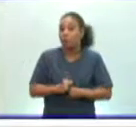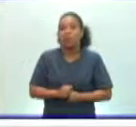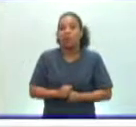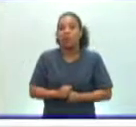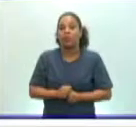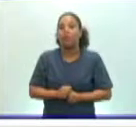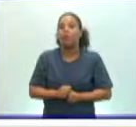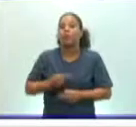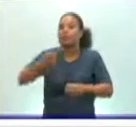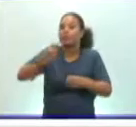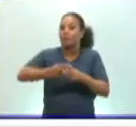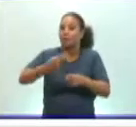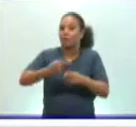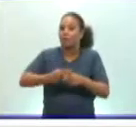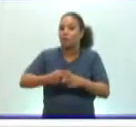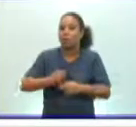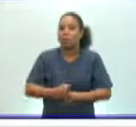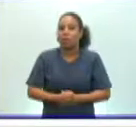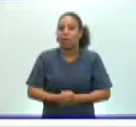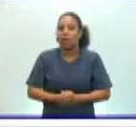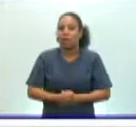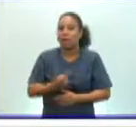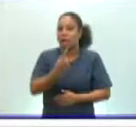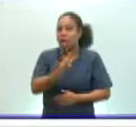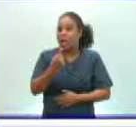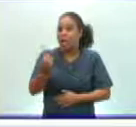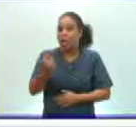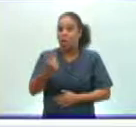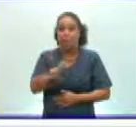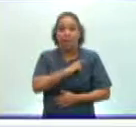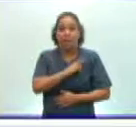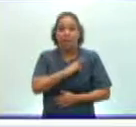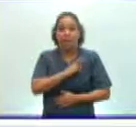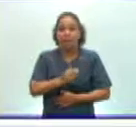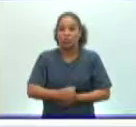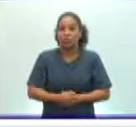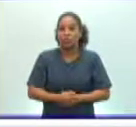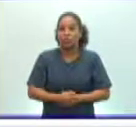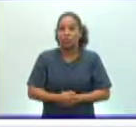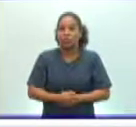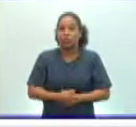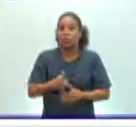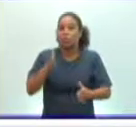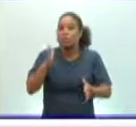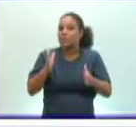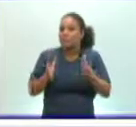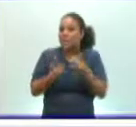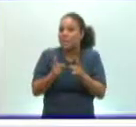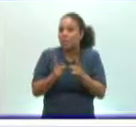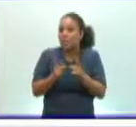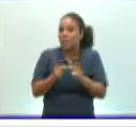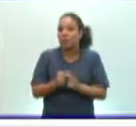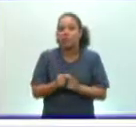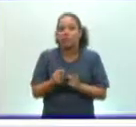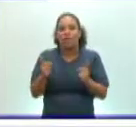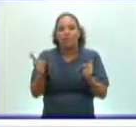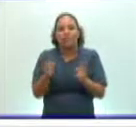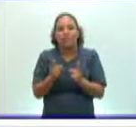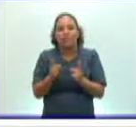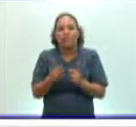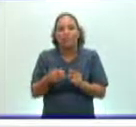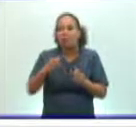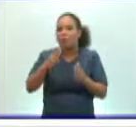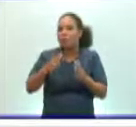están determinando cada una de las razones son segmentos de semirrecta, segmentos correspondientes